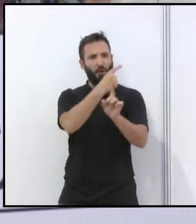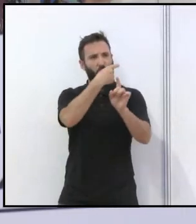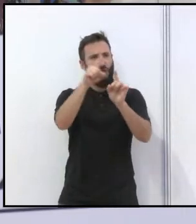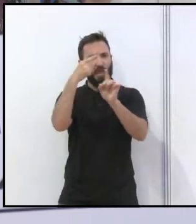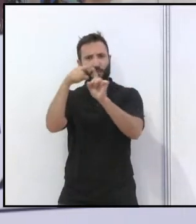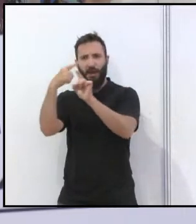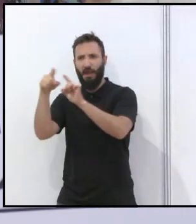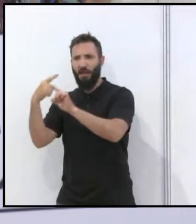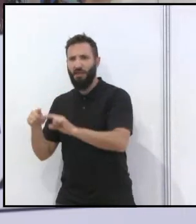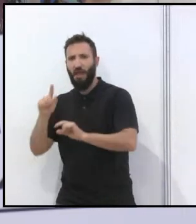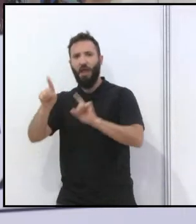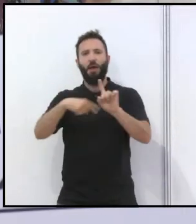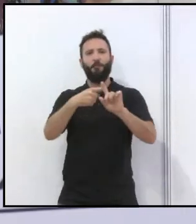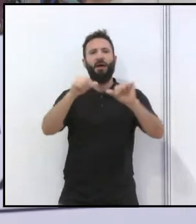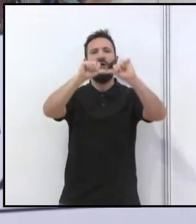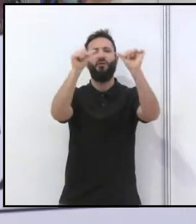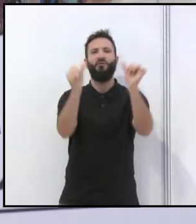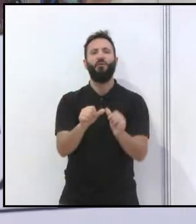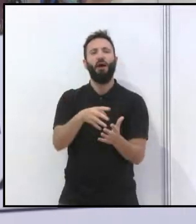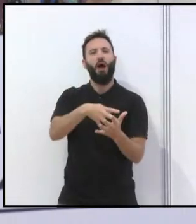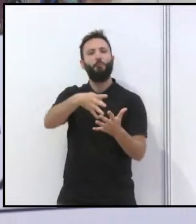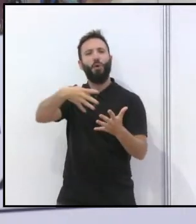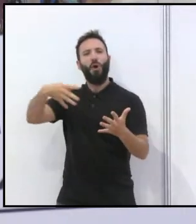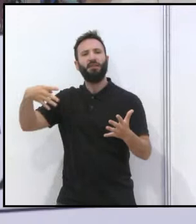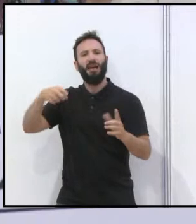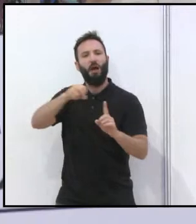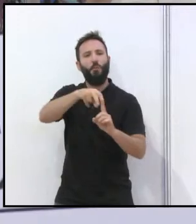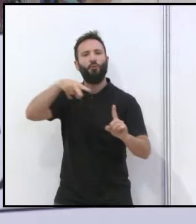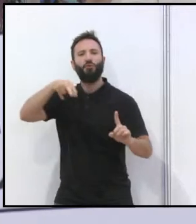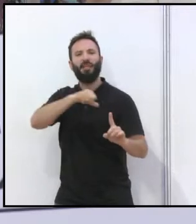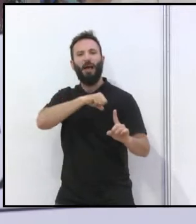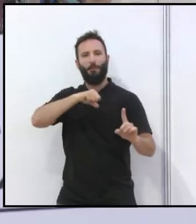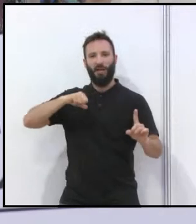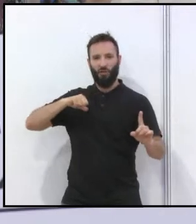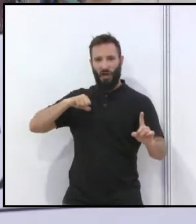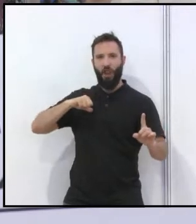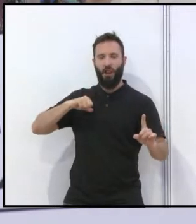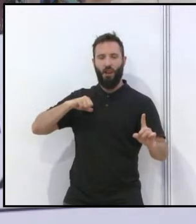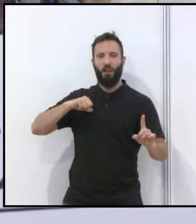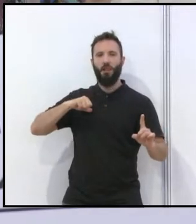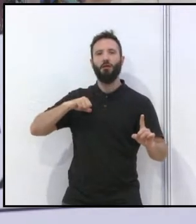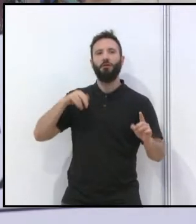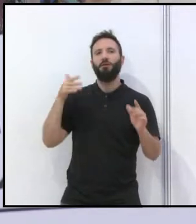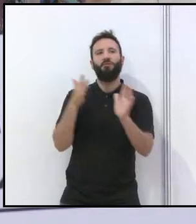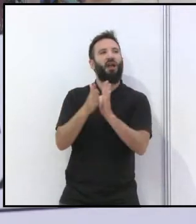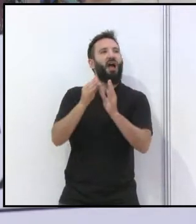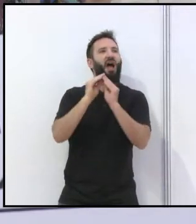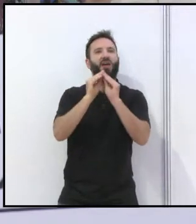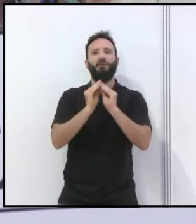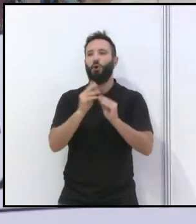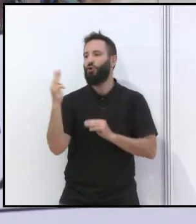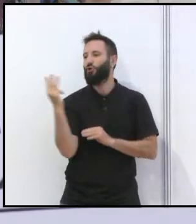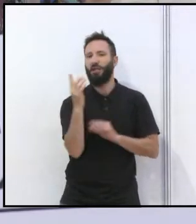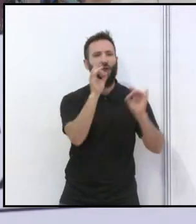en poéticas comunes o divergentes desde un punto de vista muy particular. O sea, no estamos haciendo lo mismo, no estamos haciendo un fenómeno